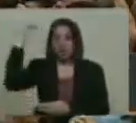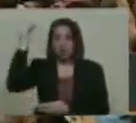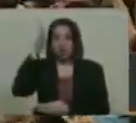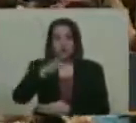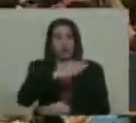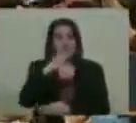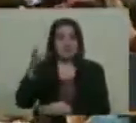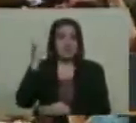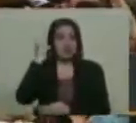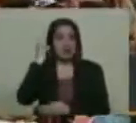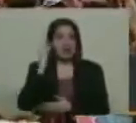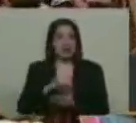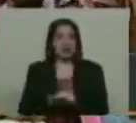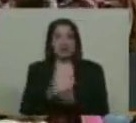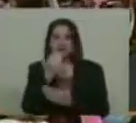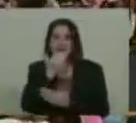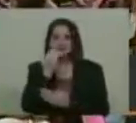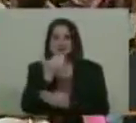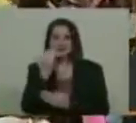bendiga.